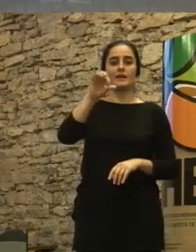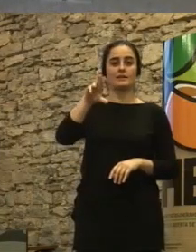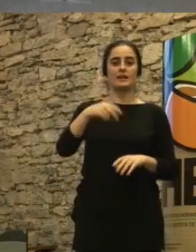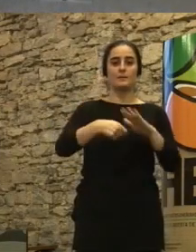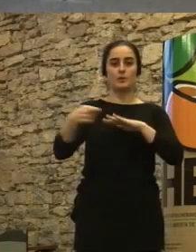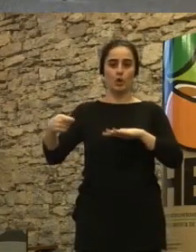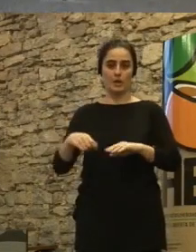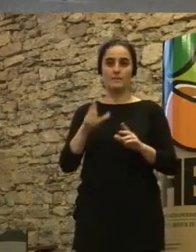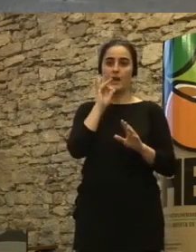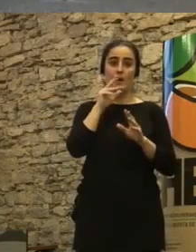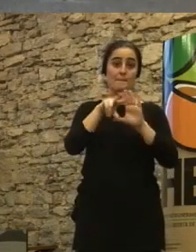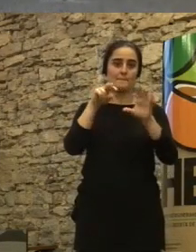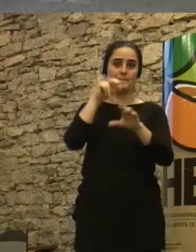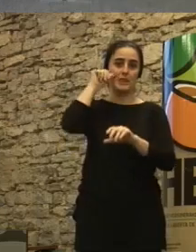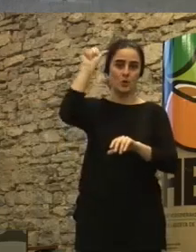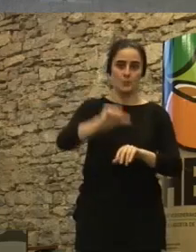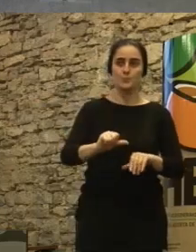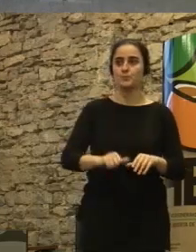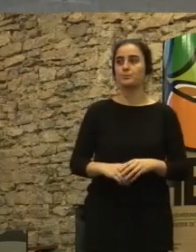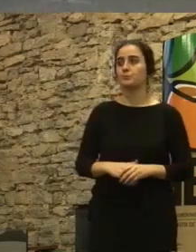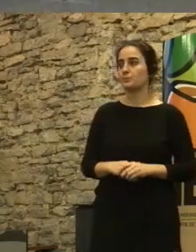si os parece, con el vídeo, para ver de qué va esto de la escalera.